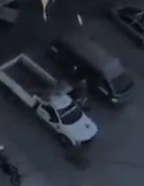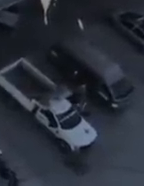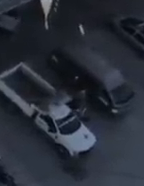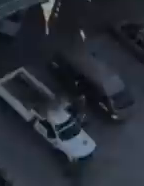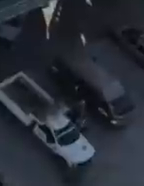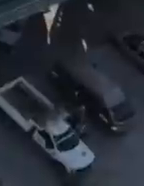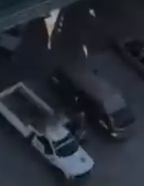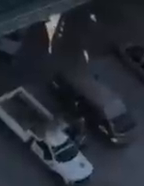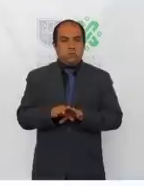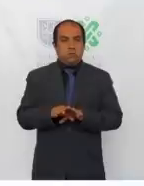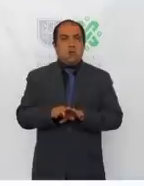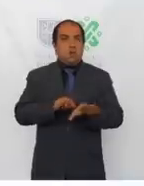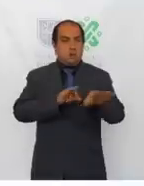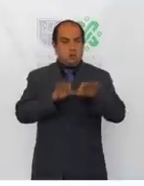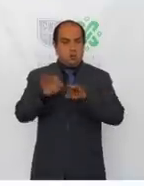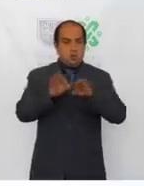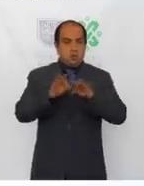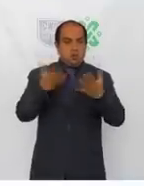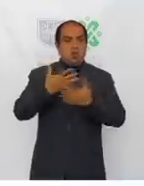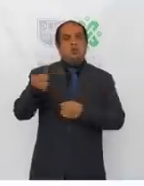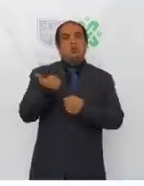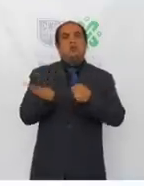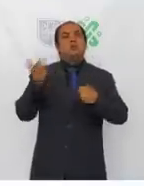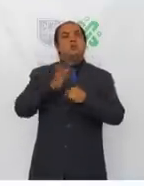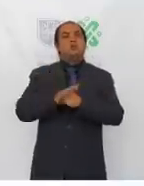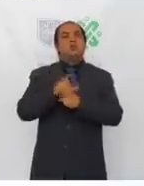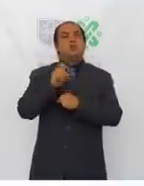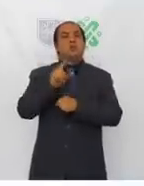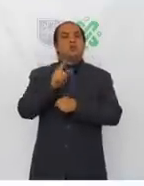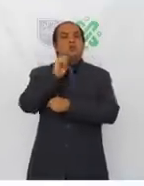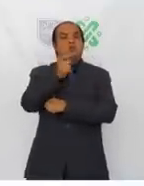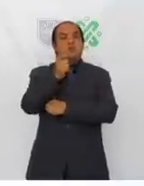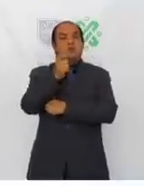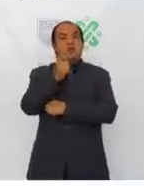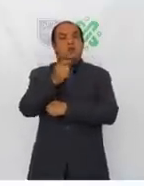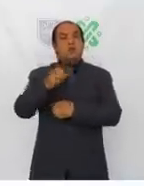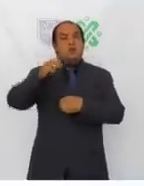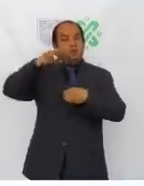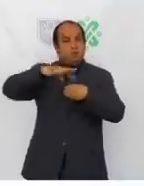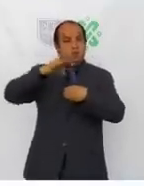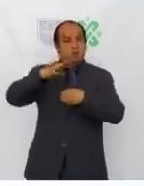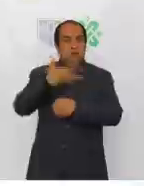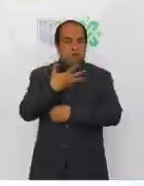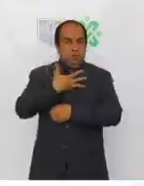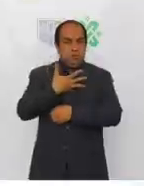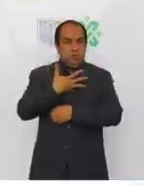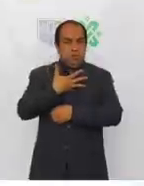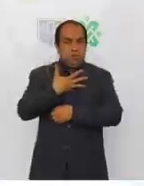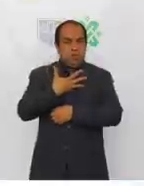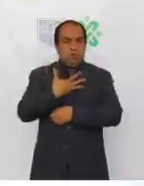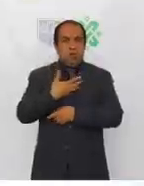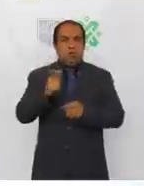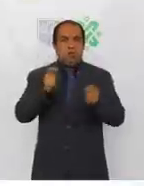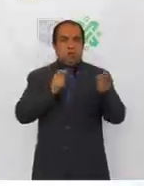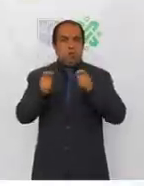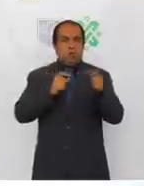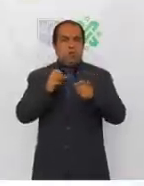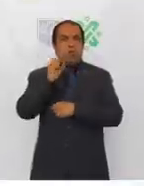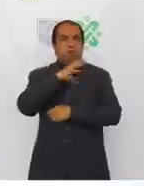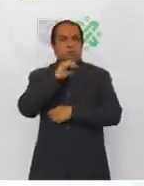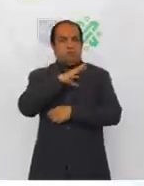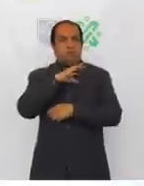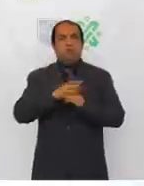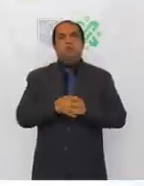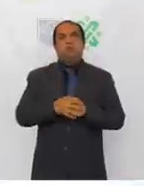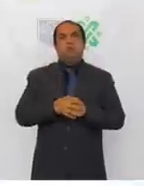esta administración ha hecho, tiene que ver también con el ahorro que se ha llevado a cabo en el manejo de los residuos.